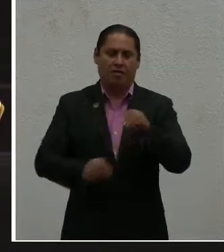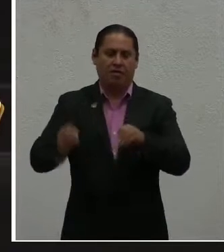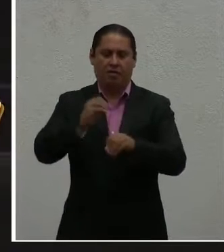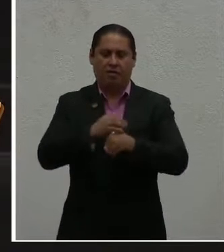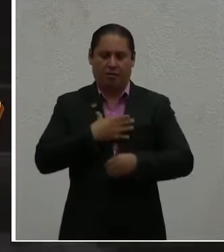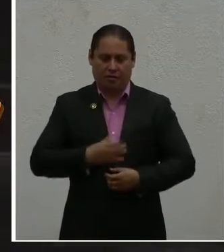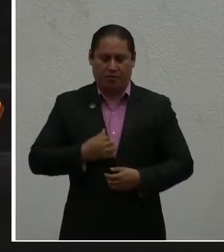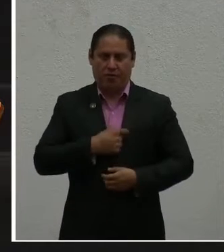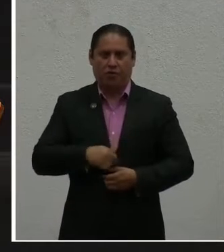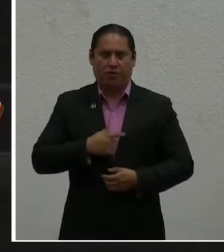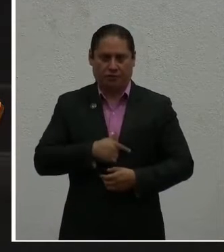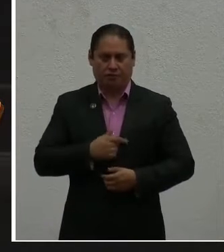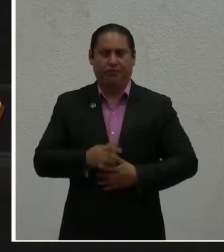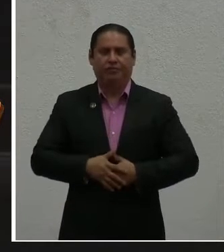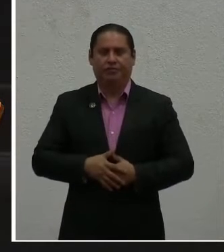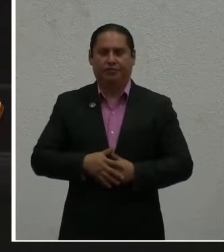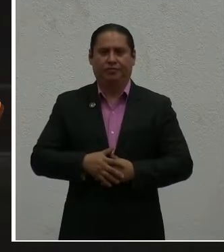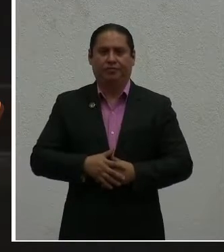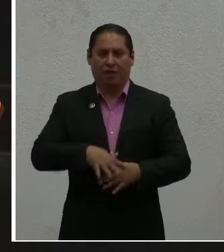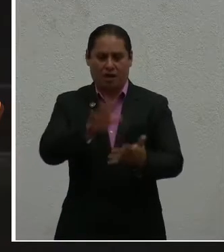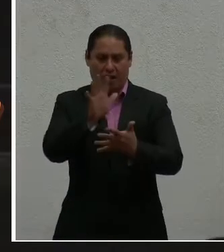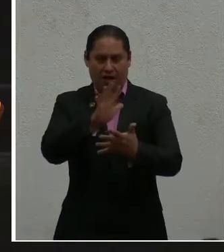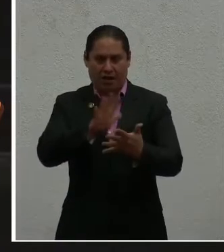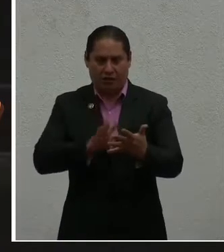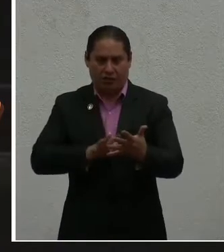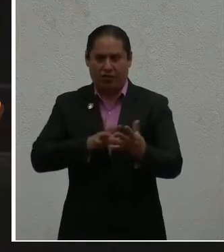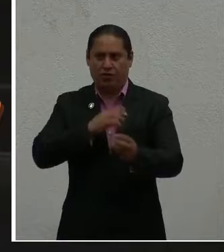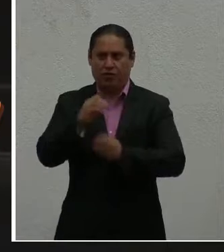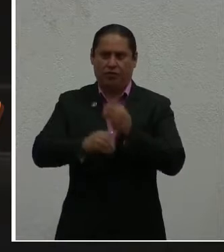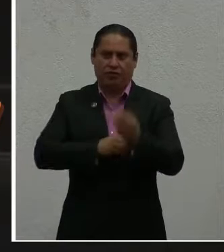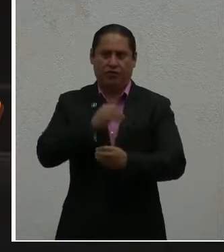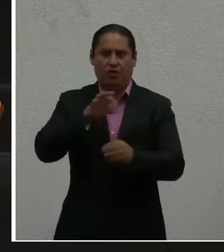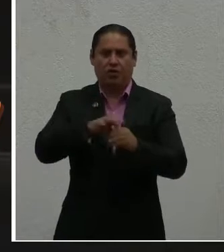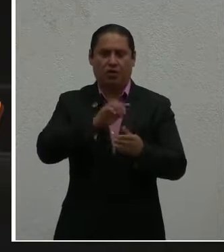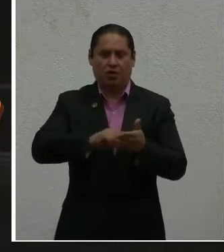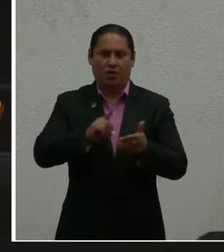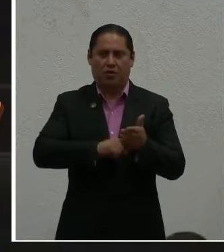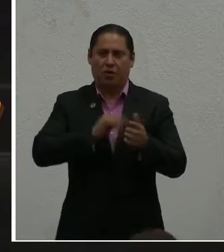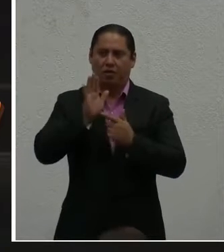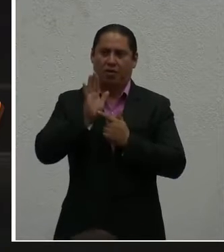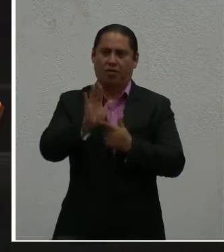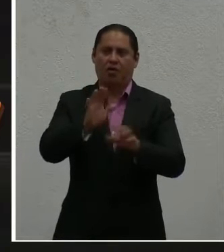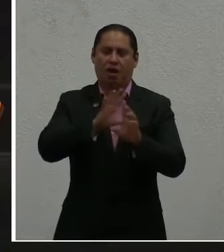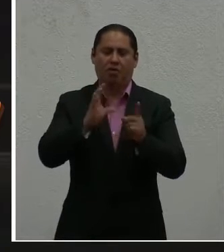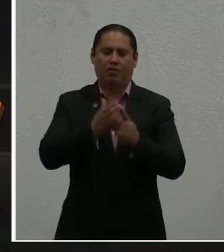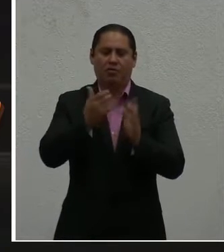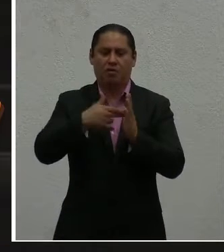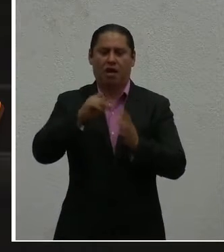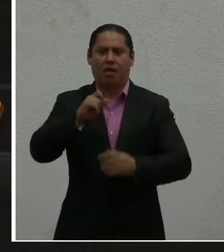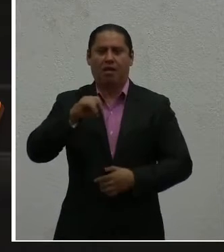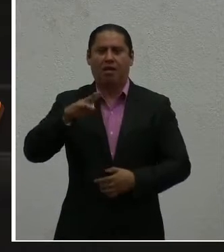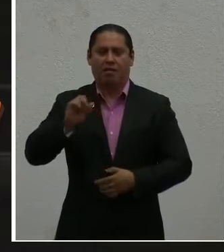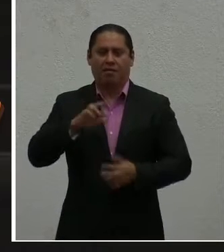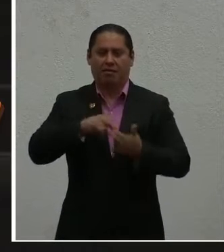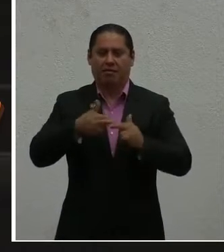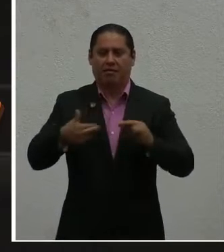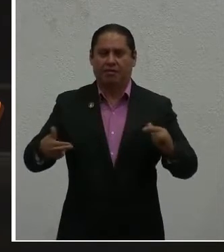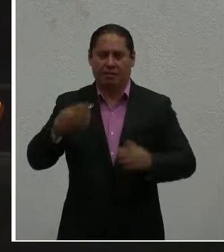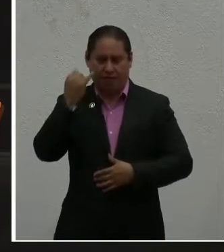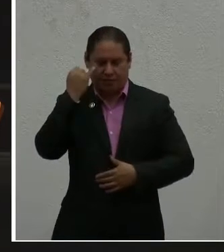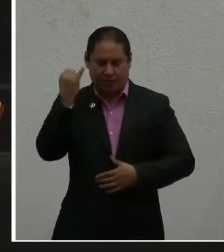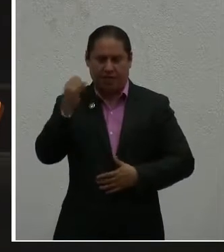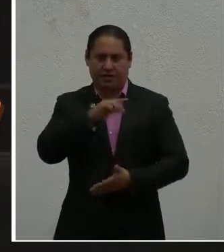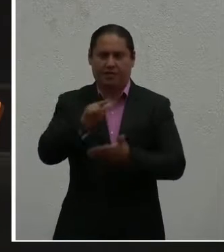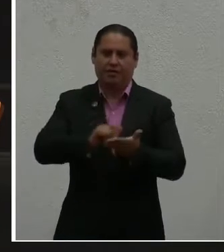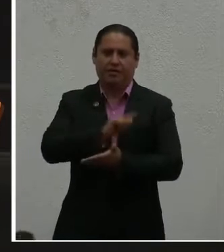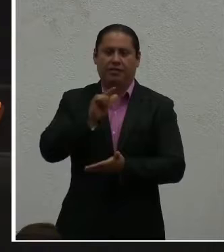presea. Lectura, discusión y votación del dictamen que presenta la Comisión de Hacienda relativo a la iniciativa